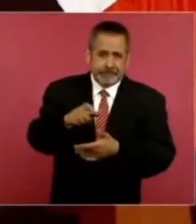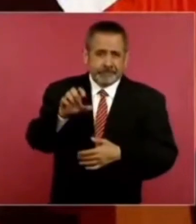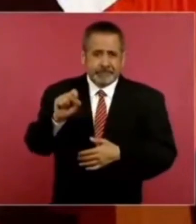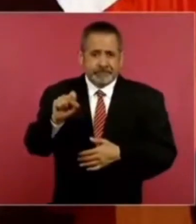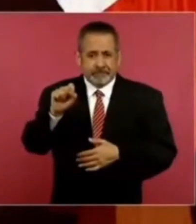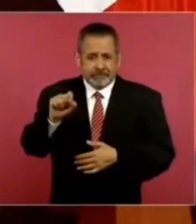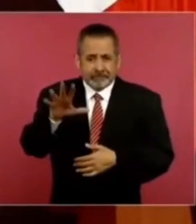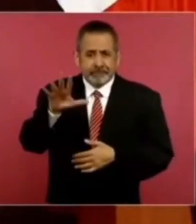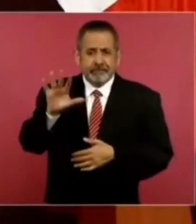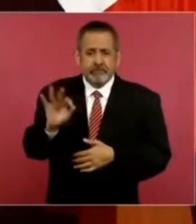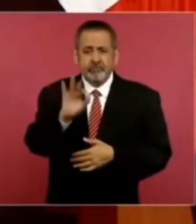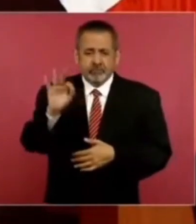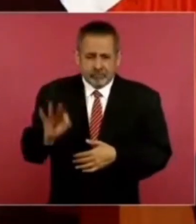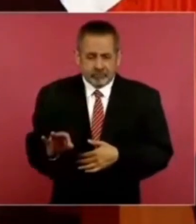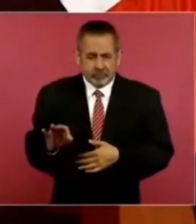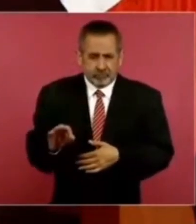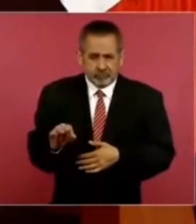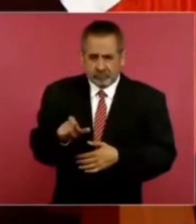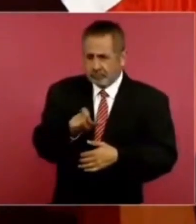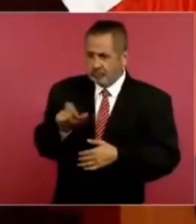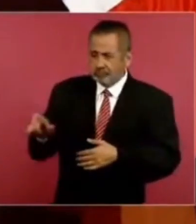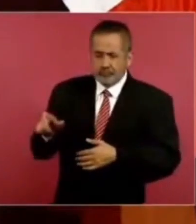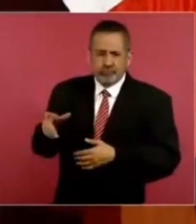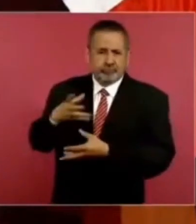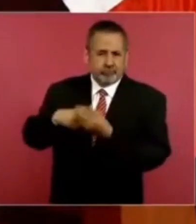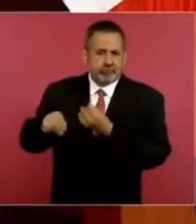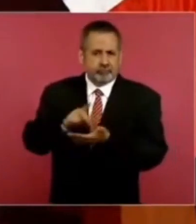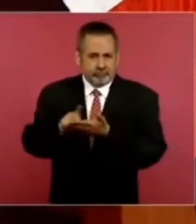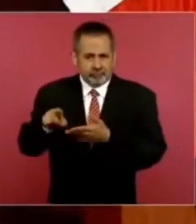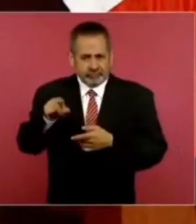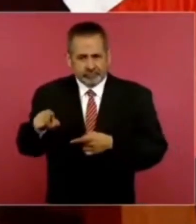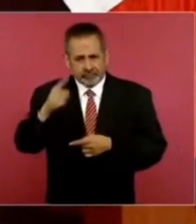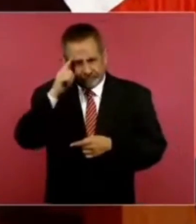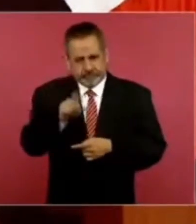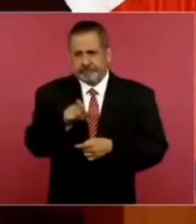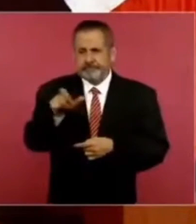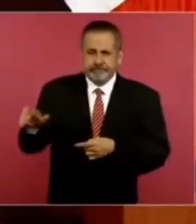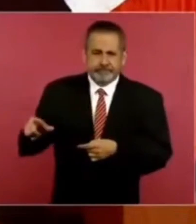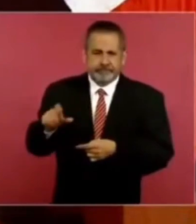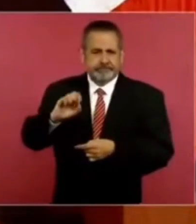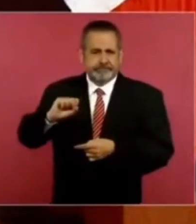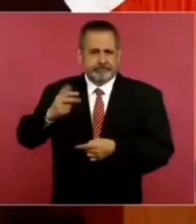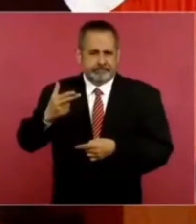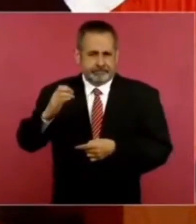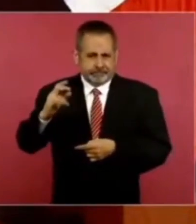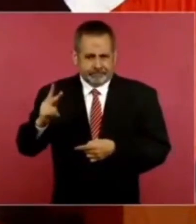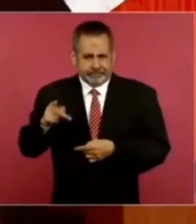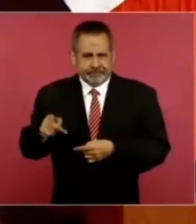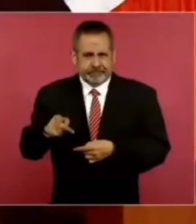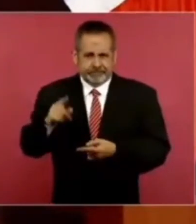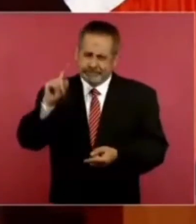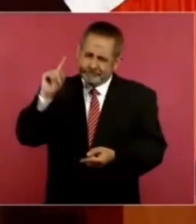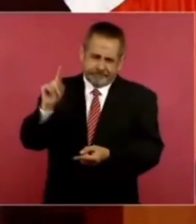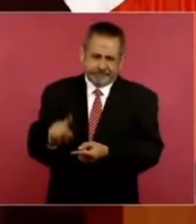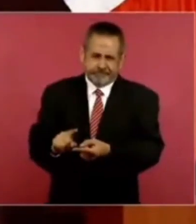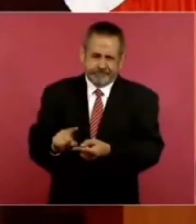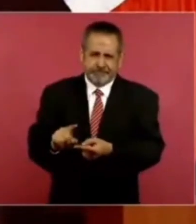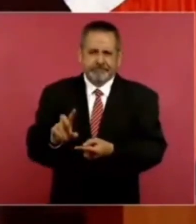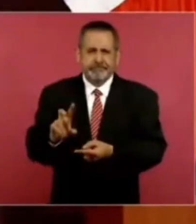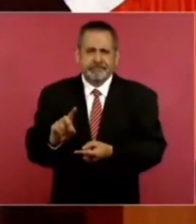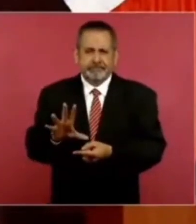65% de derechos a Hacienda. Le bajamos a